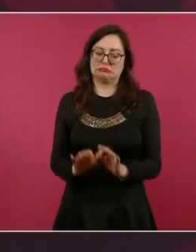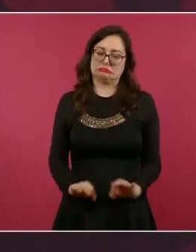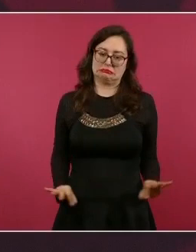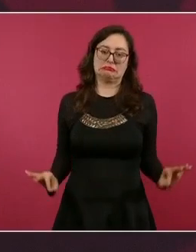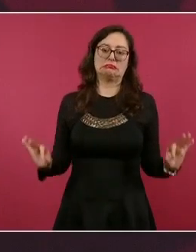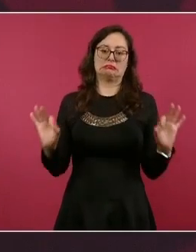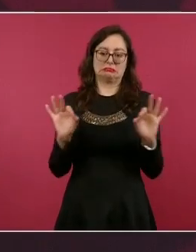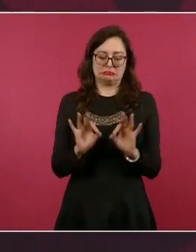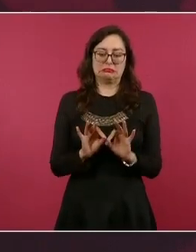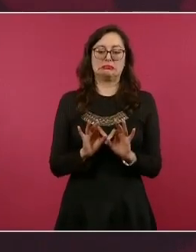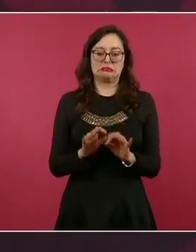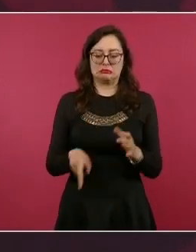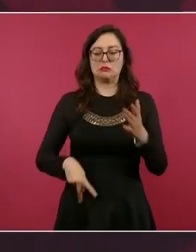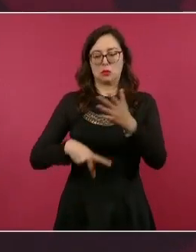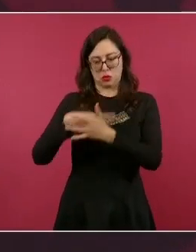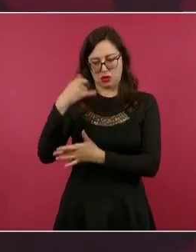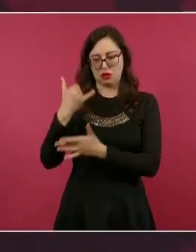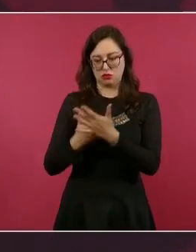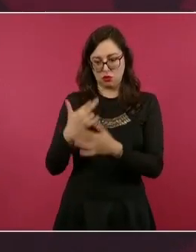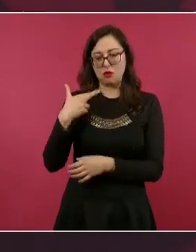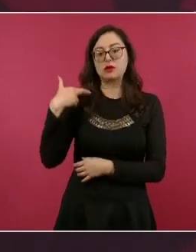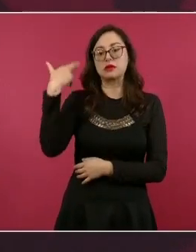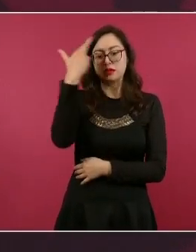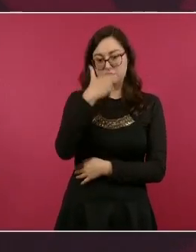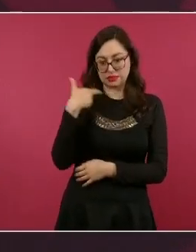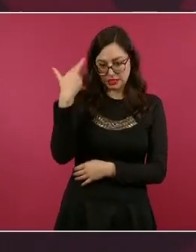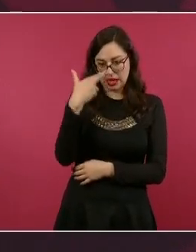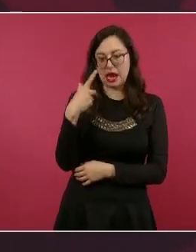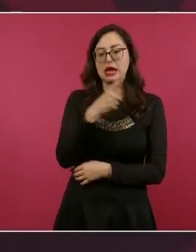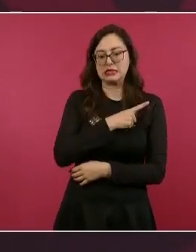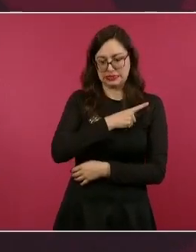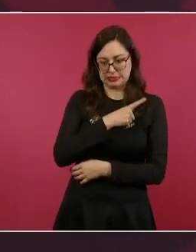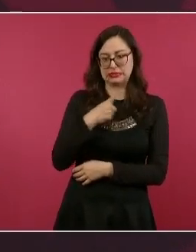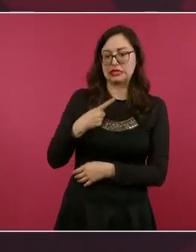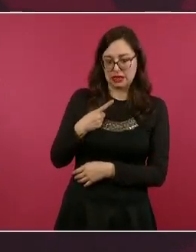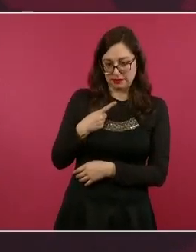estos proyectos. Yo soy más partidario